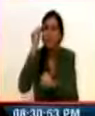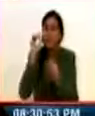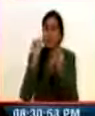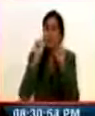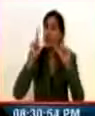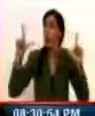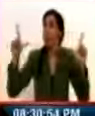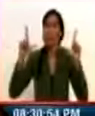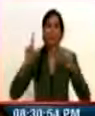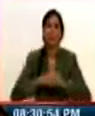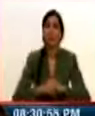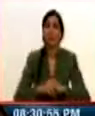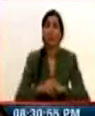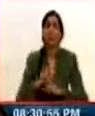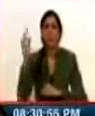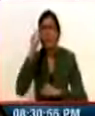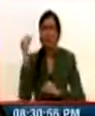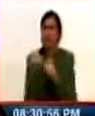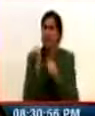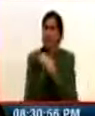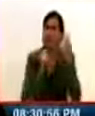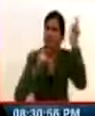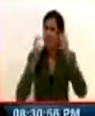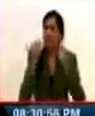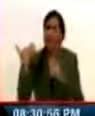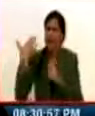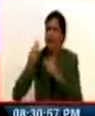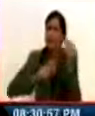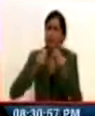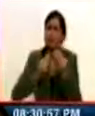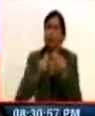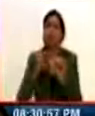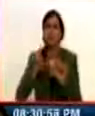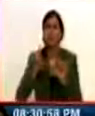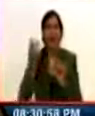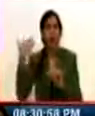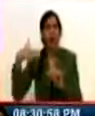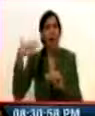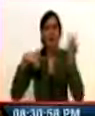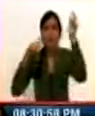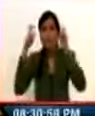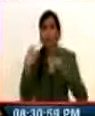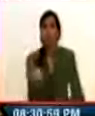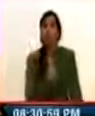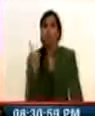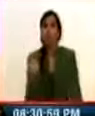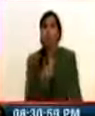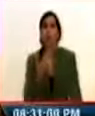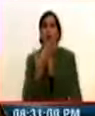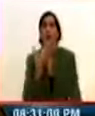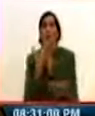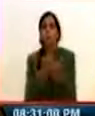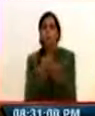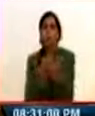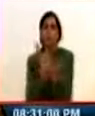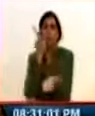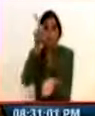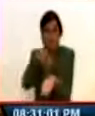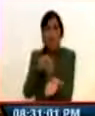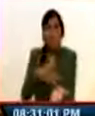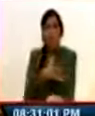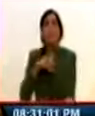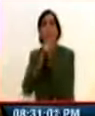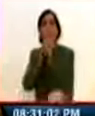impresionante e inminente del comandante Hugo Chávez. Cuando en aquella soledad, cuando el comandante Chávez estaba solo, pedía la palabra en esta cumbre para